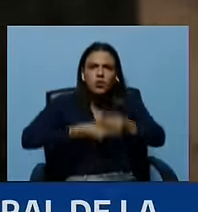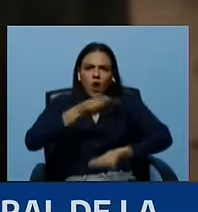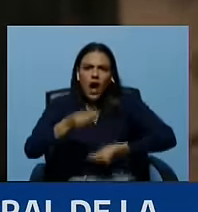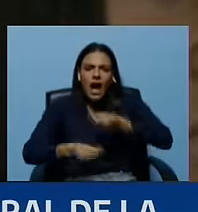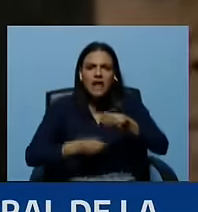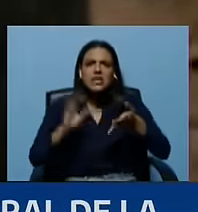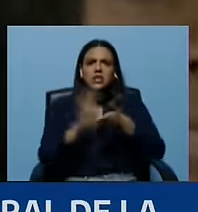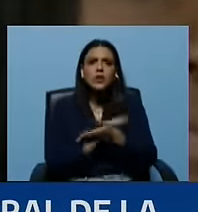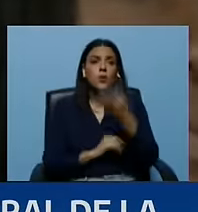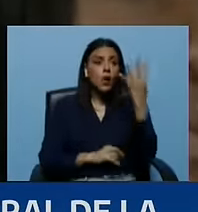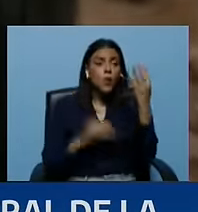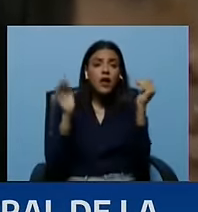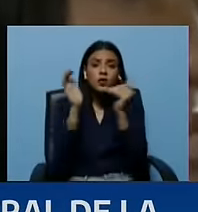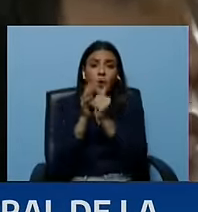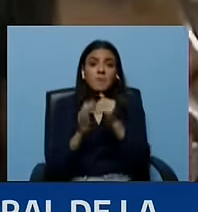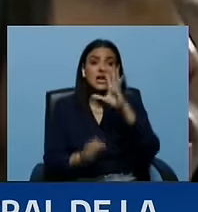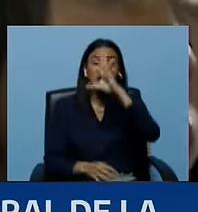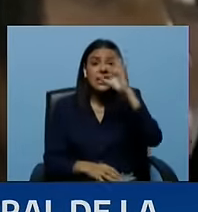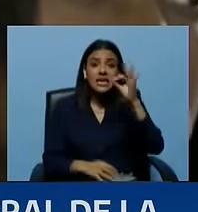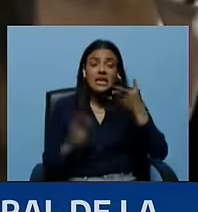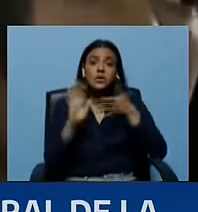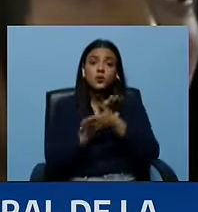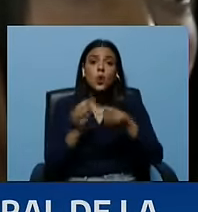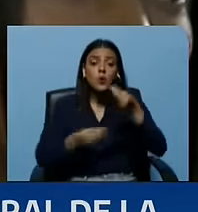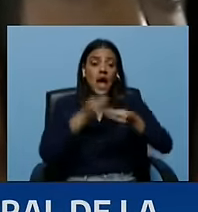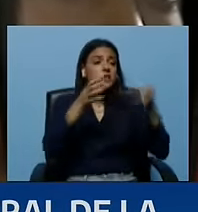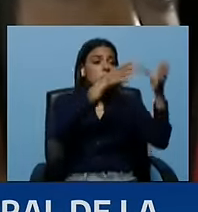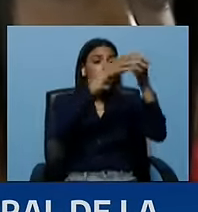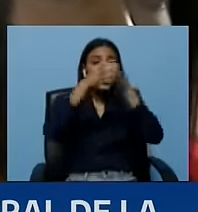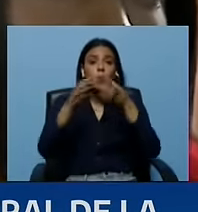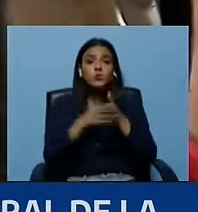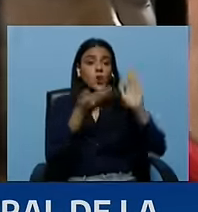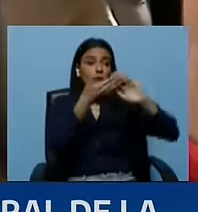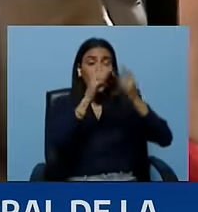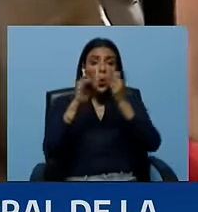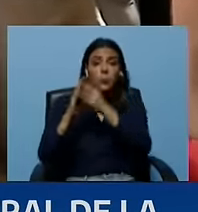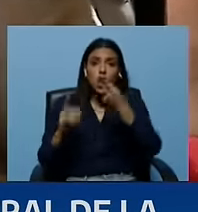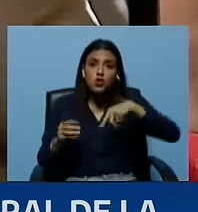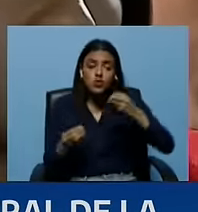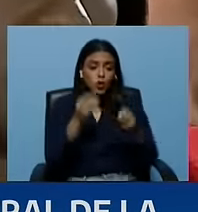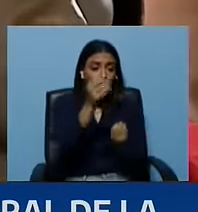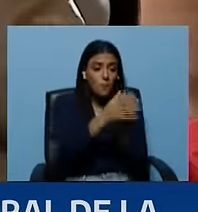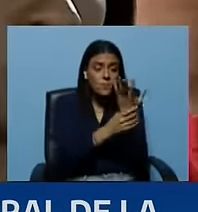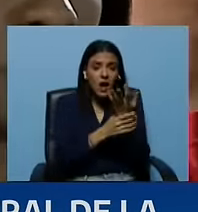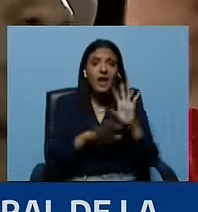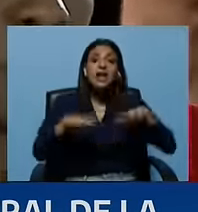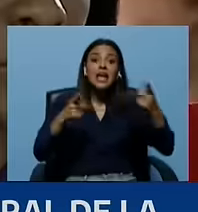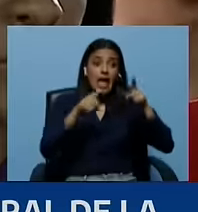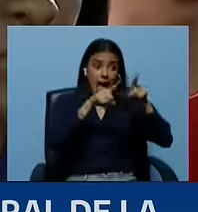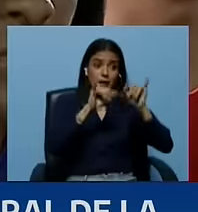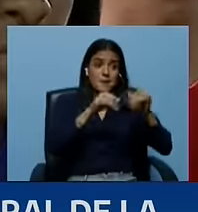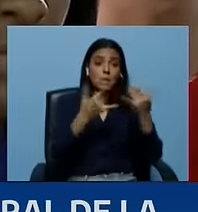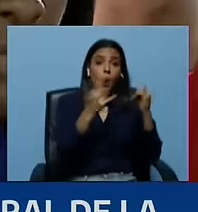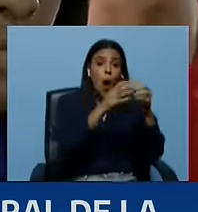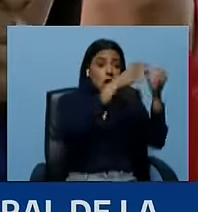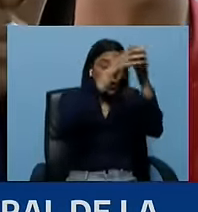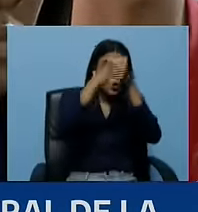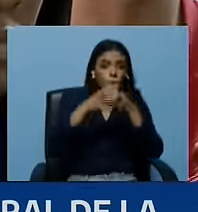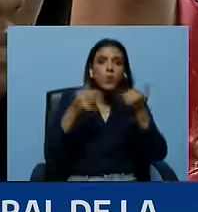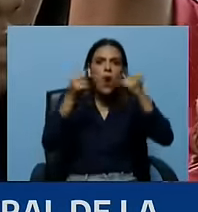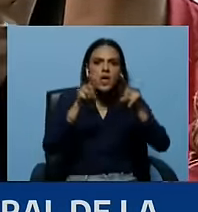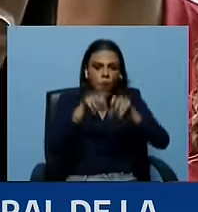estos 4.508 circuitos comunales, que a su vez articulan más de